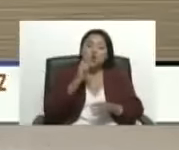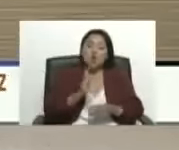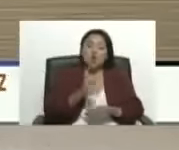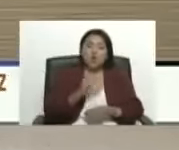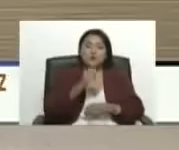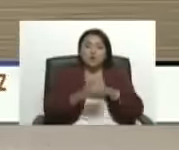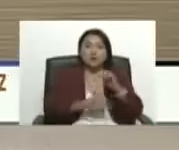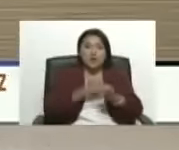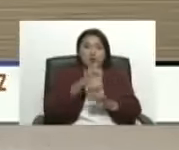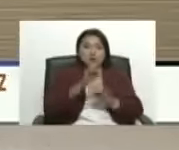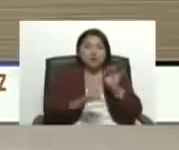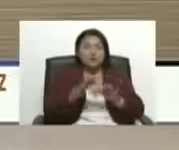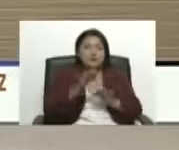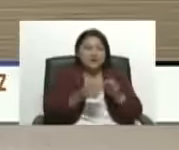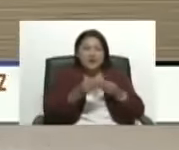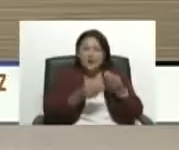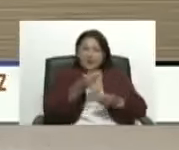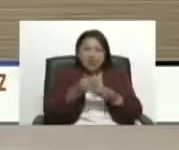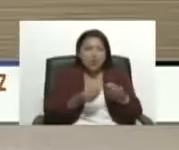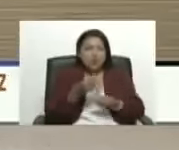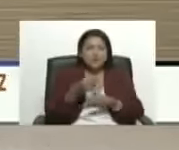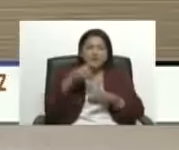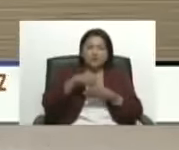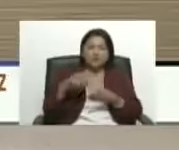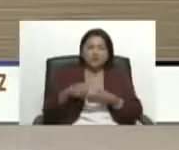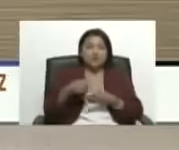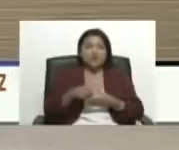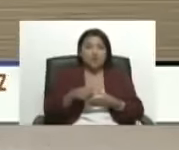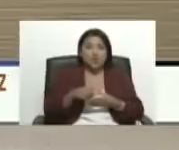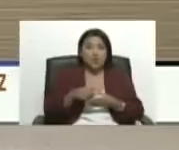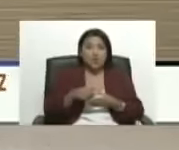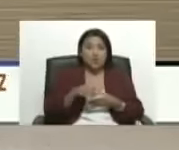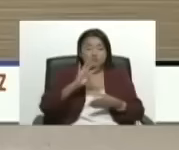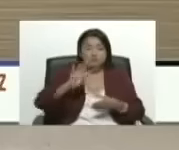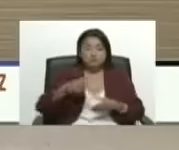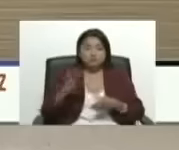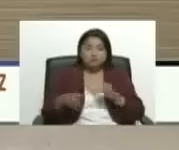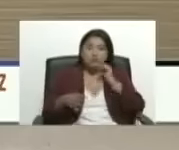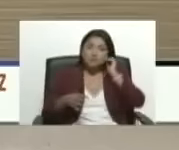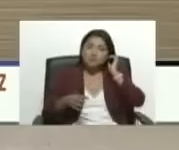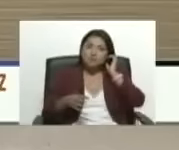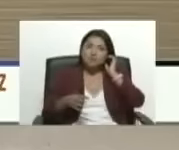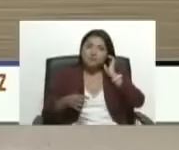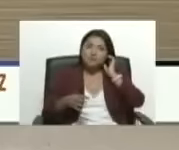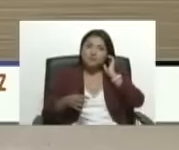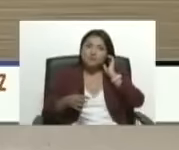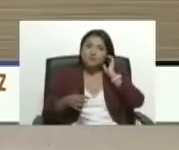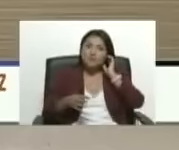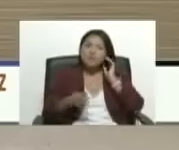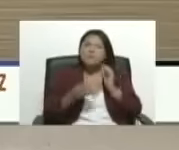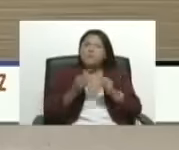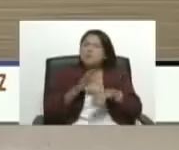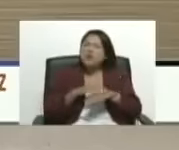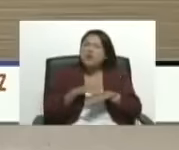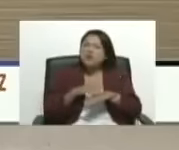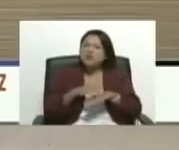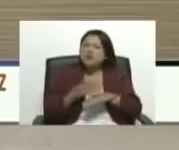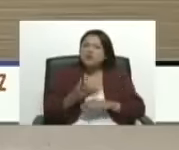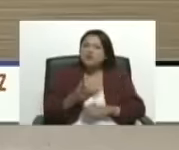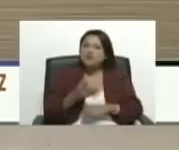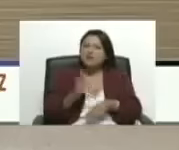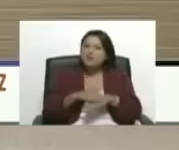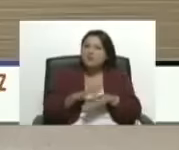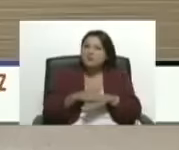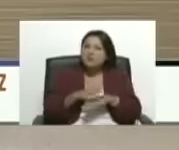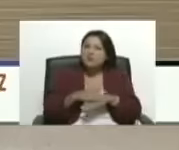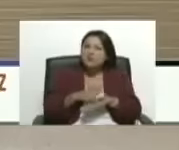de verdad, si no fuera tan trágico, sería risible. ¿En base a qué? ¿En base a qué le